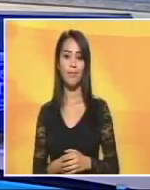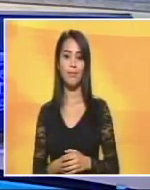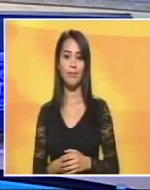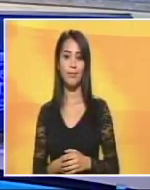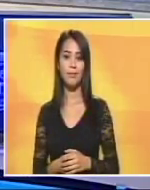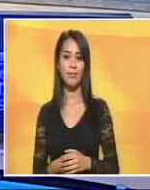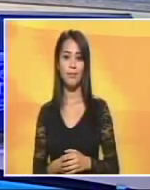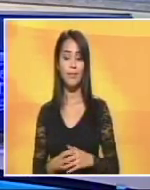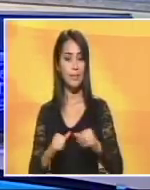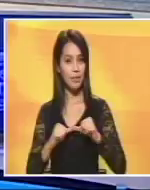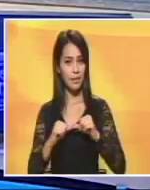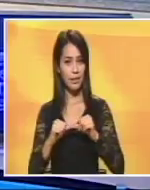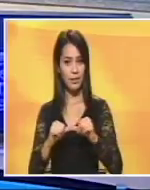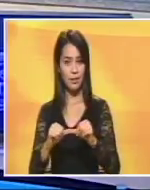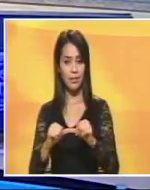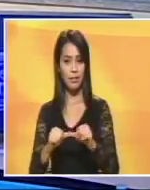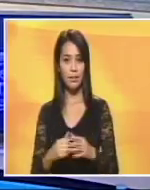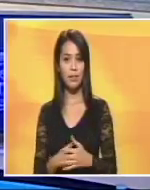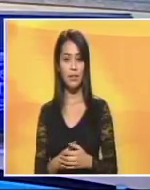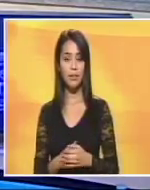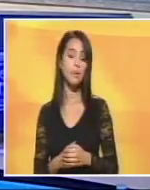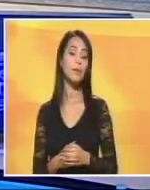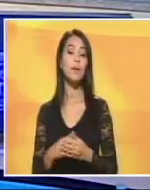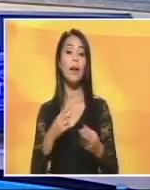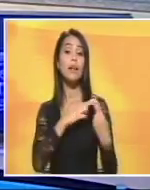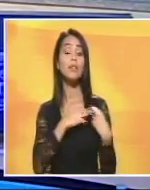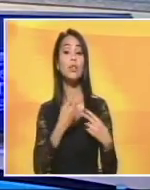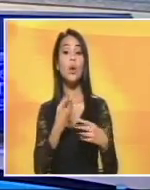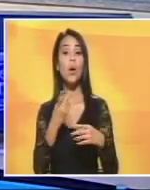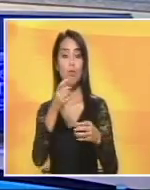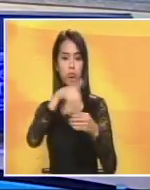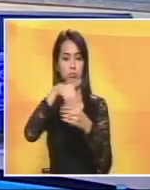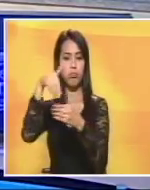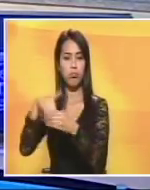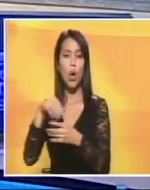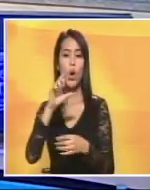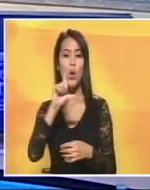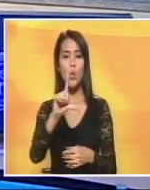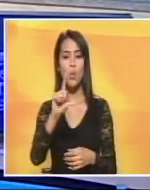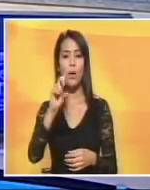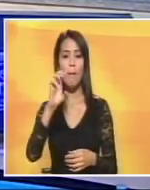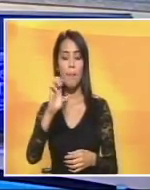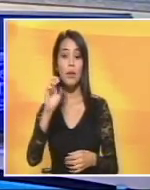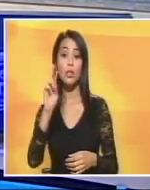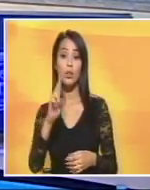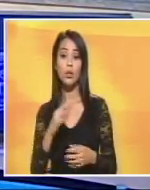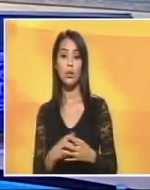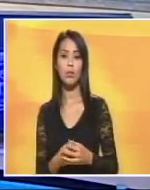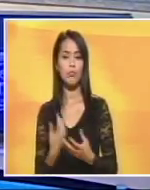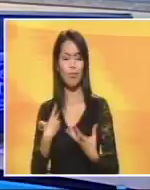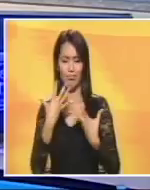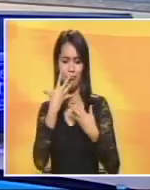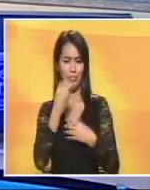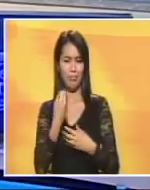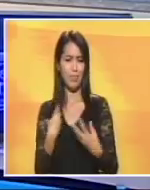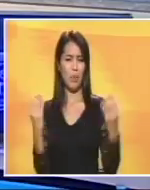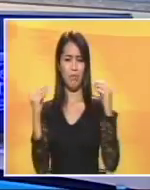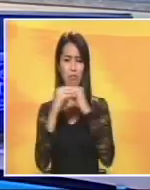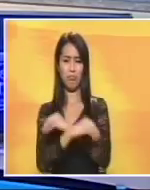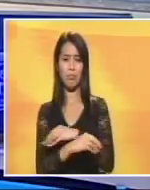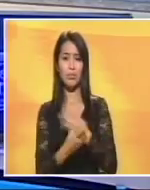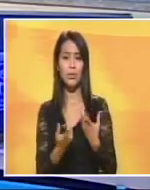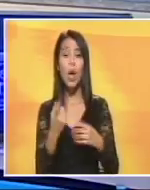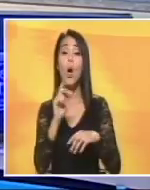es. Y continuamos porque el rector del Consejo Nacional Electoral, Luis Emilio Rondón, calificó de incomprensible el hecho de que a